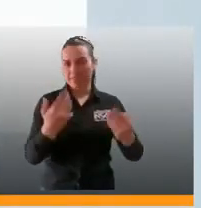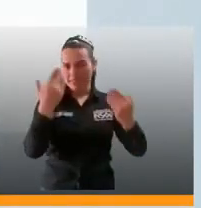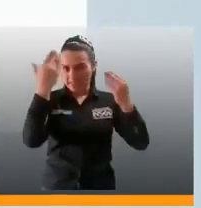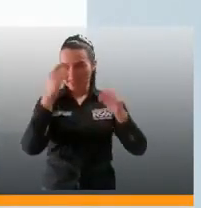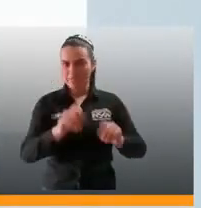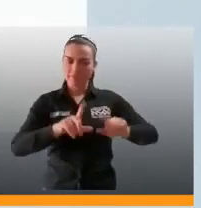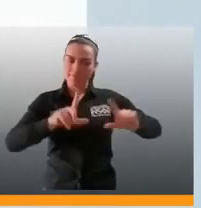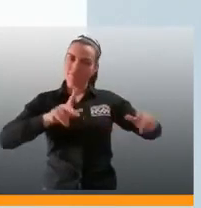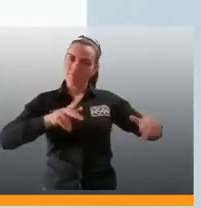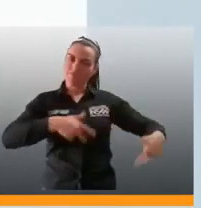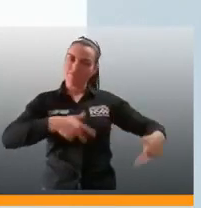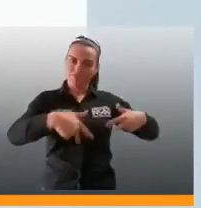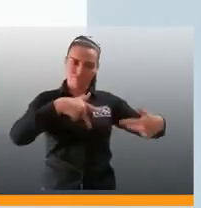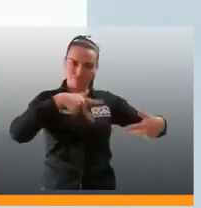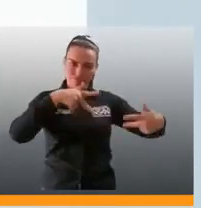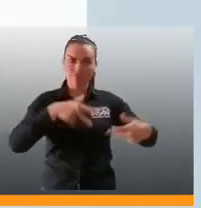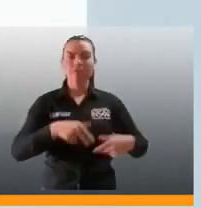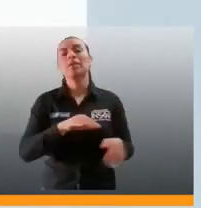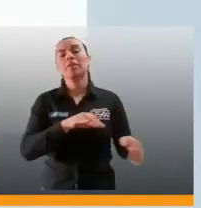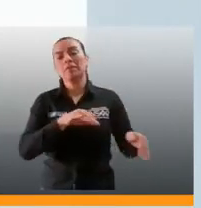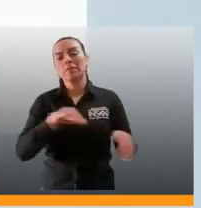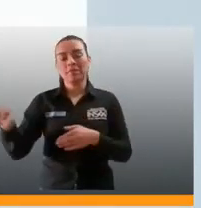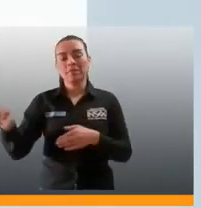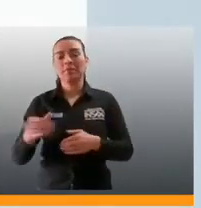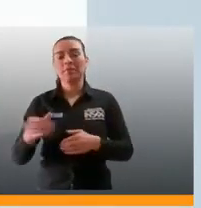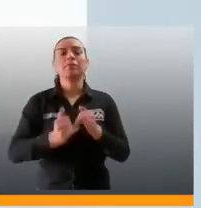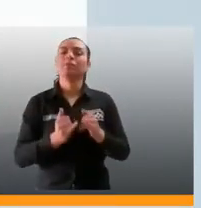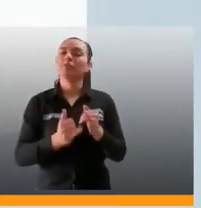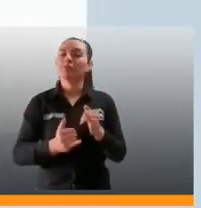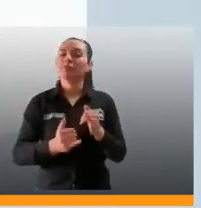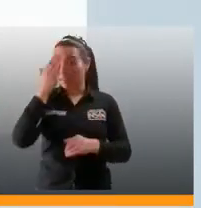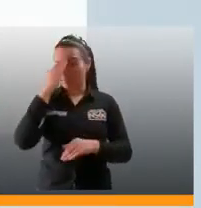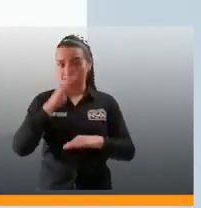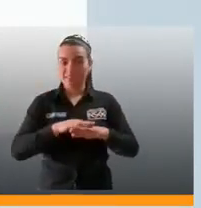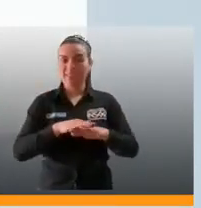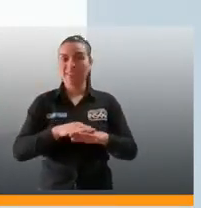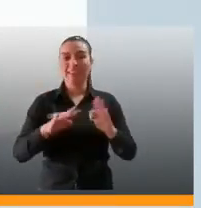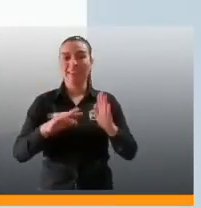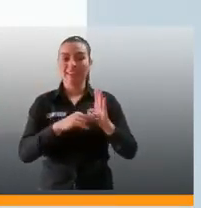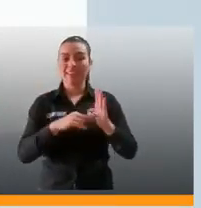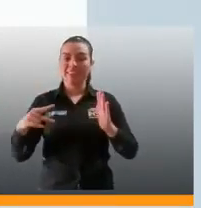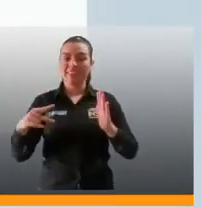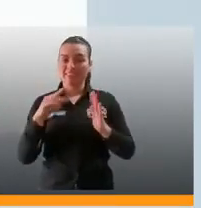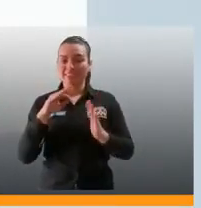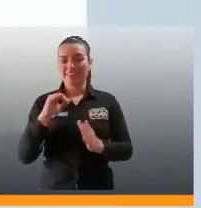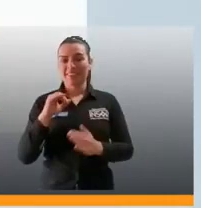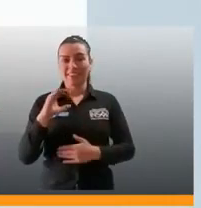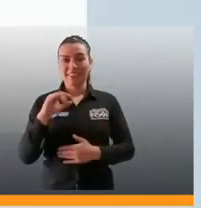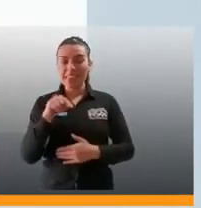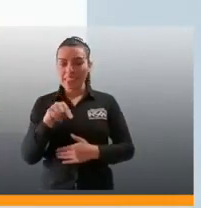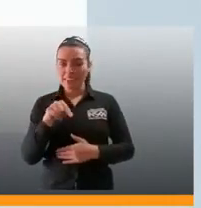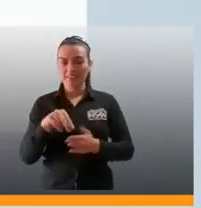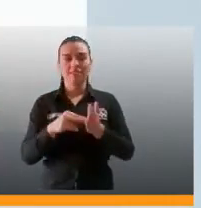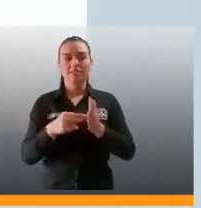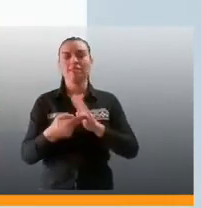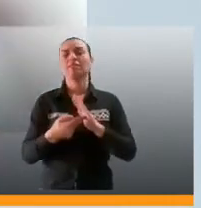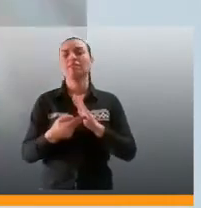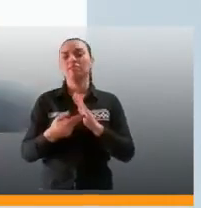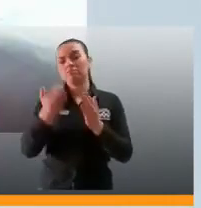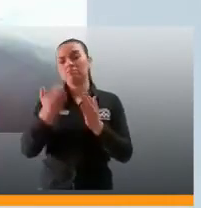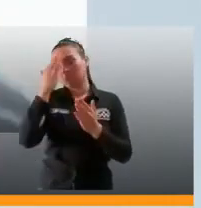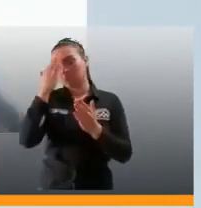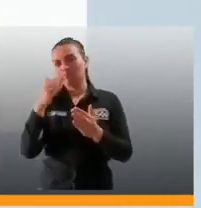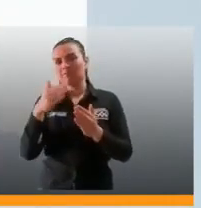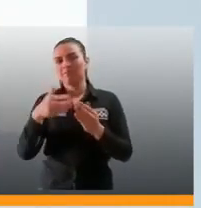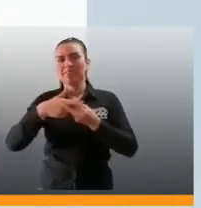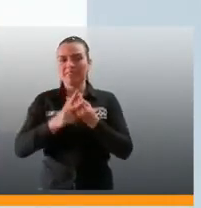último, pues, diría que no olvidar que las TIC solamente son un medio y no el fin. Hay veces, bueno, y más